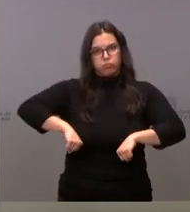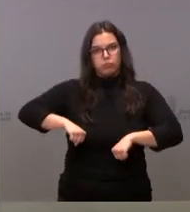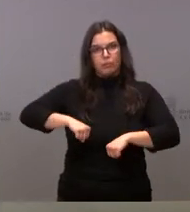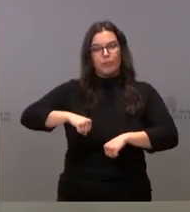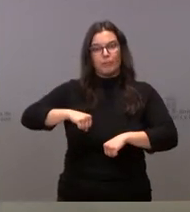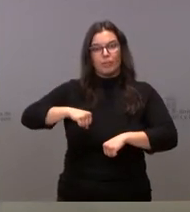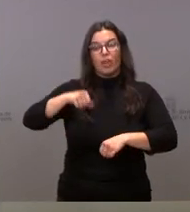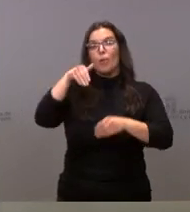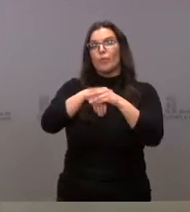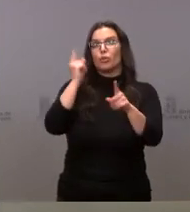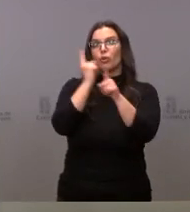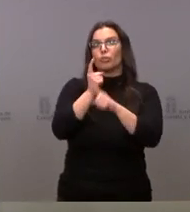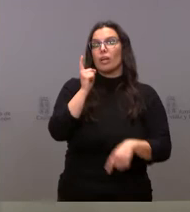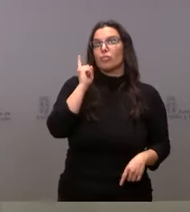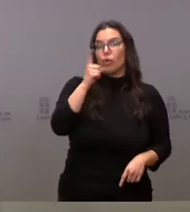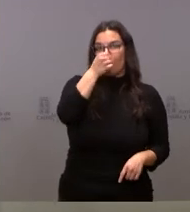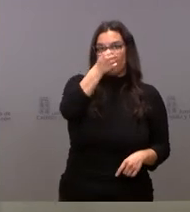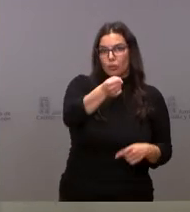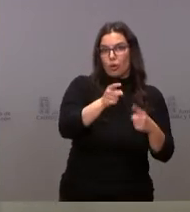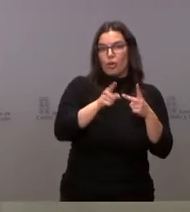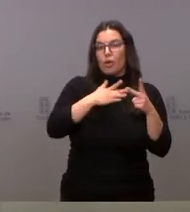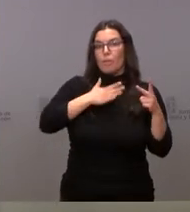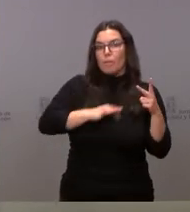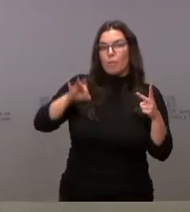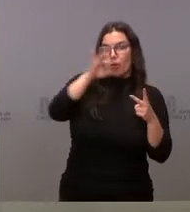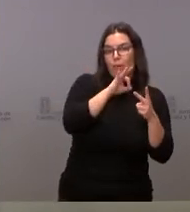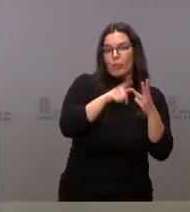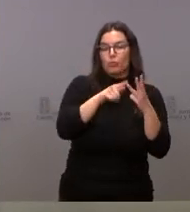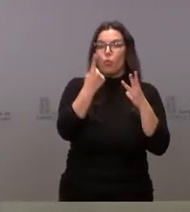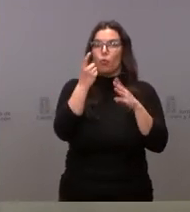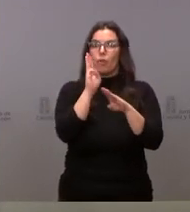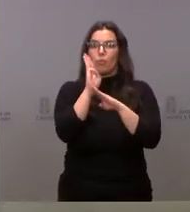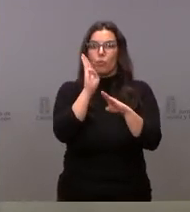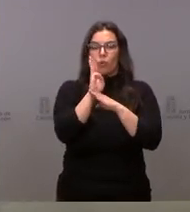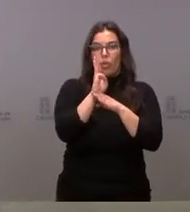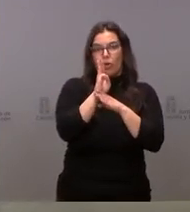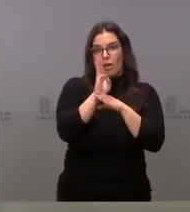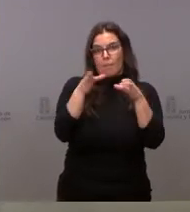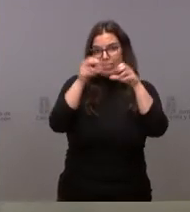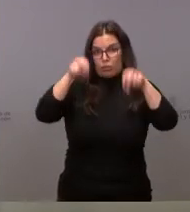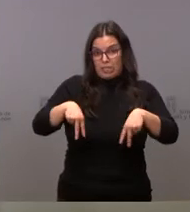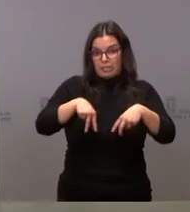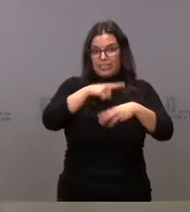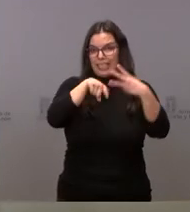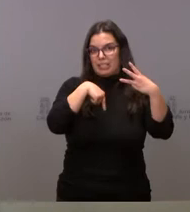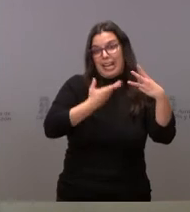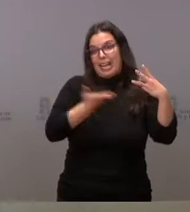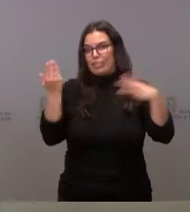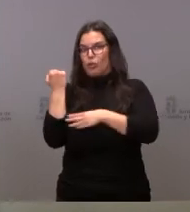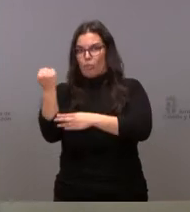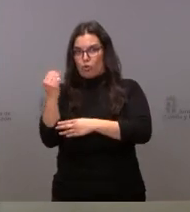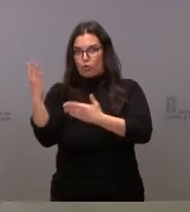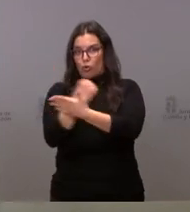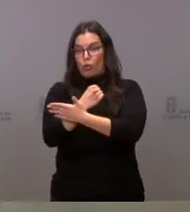los únicos votos en contra del psoe de podemos y de una procuradora no adscrita y lo que hacemos esta mañana en el